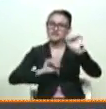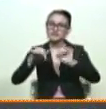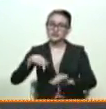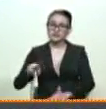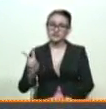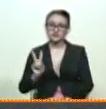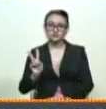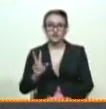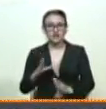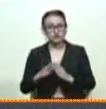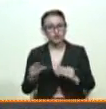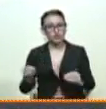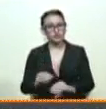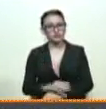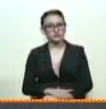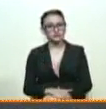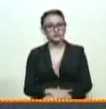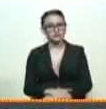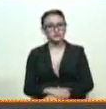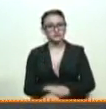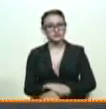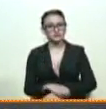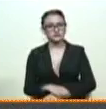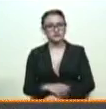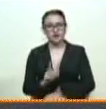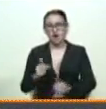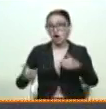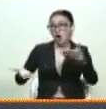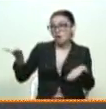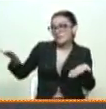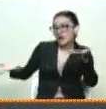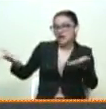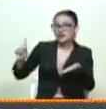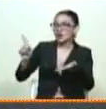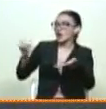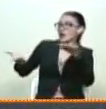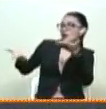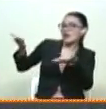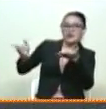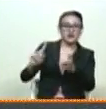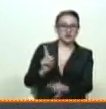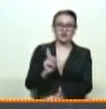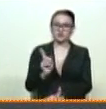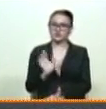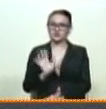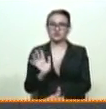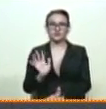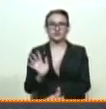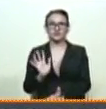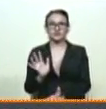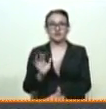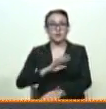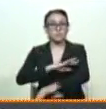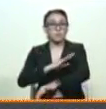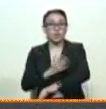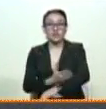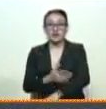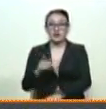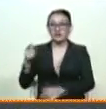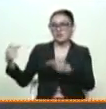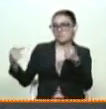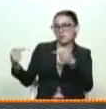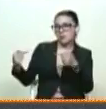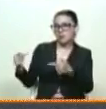patria. Nosotros aquí no estamos comparando ni haciendo comparaciones del poder relativo de